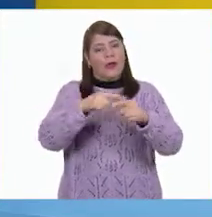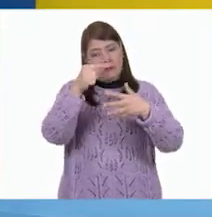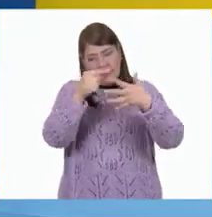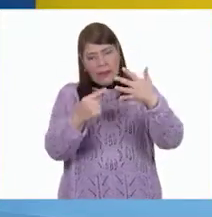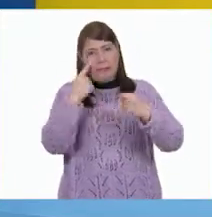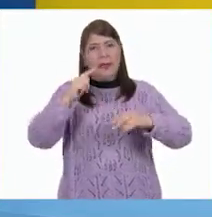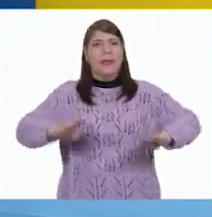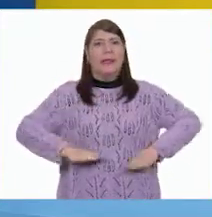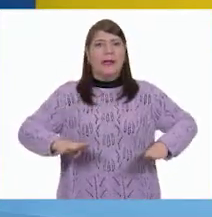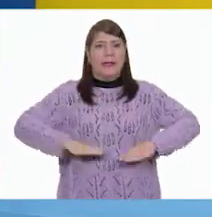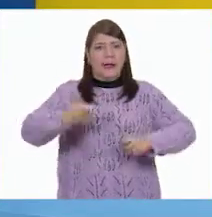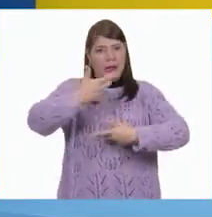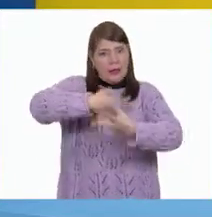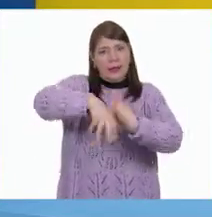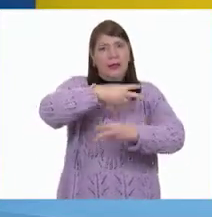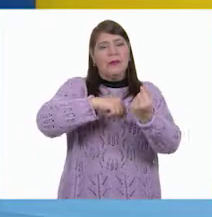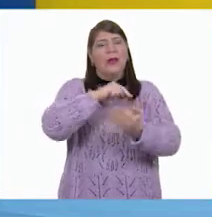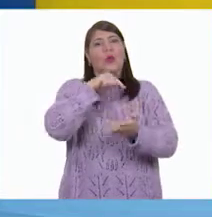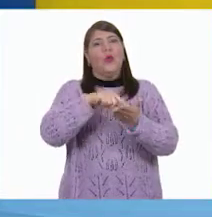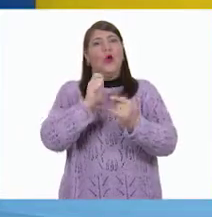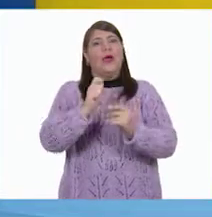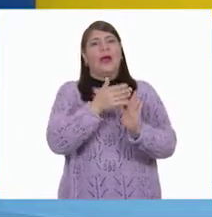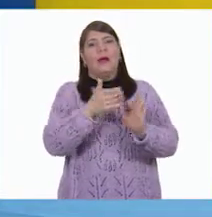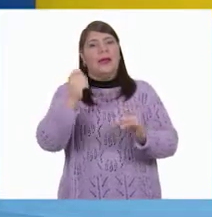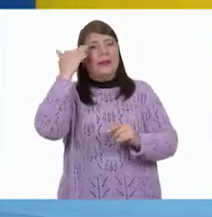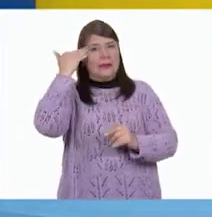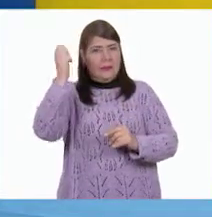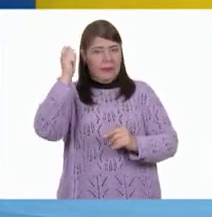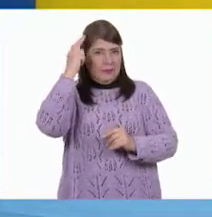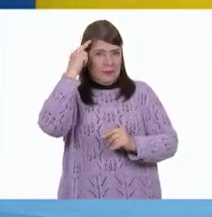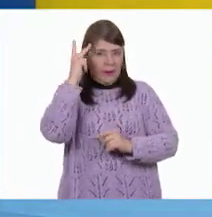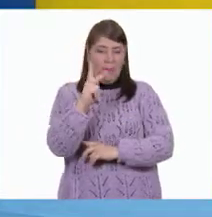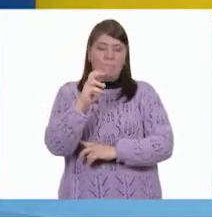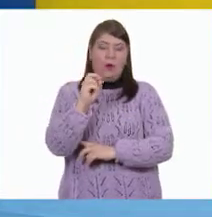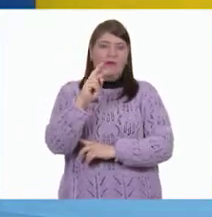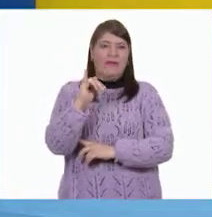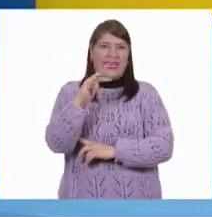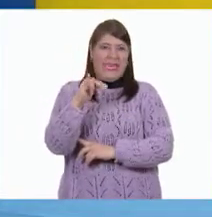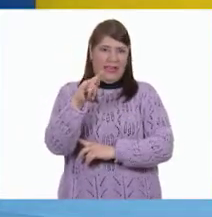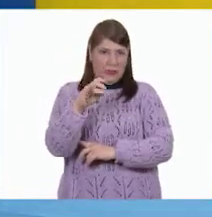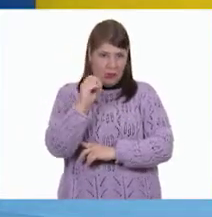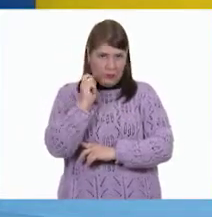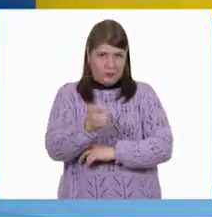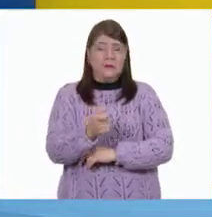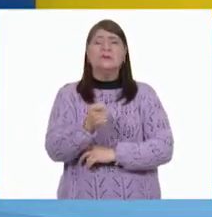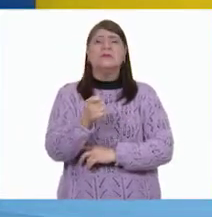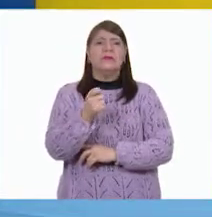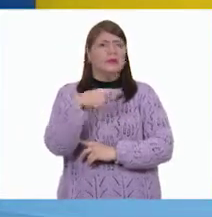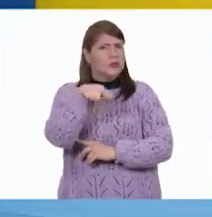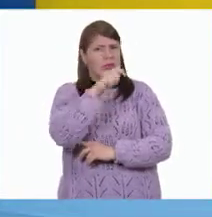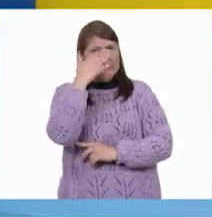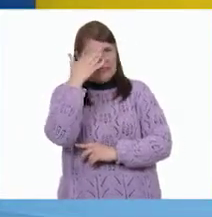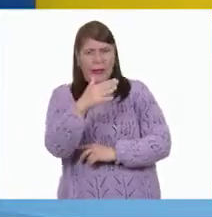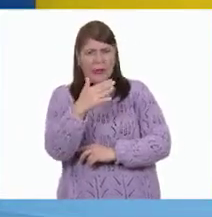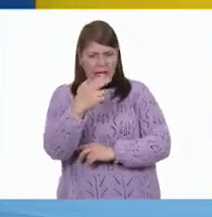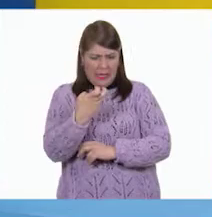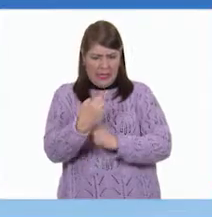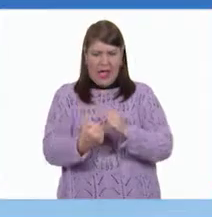económicas del Porfiriato. Pero antes, me gustaría preguntarles si ¿saben qué se conmemora este año?